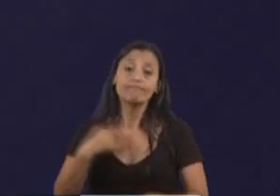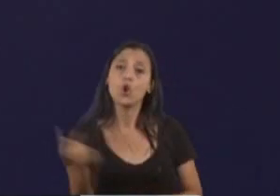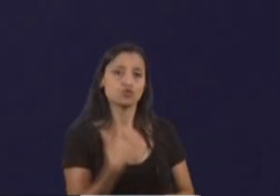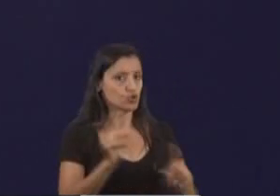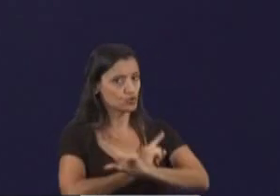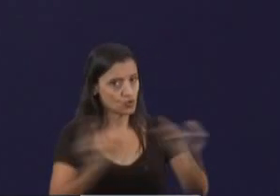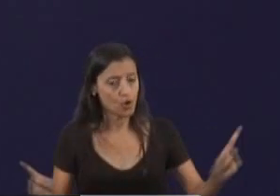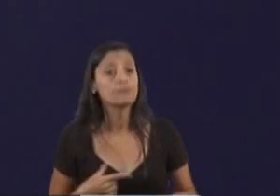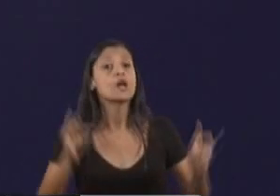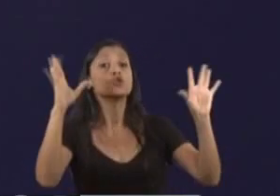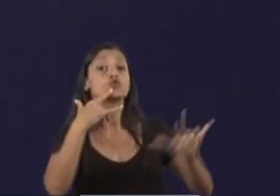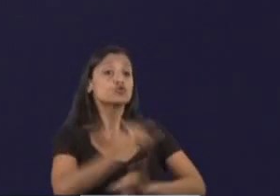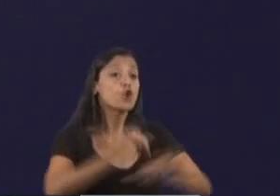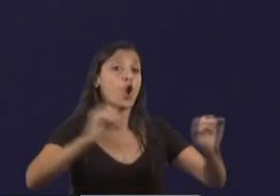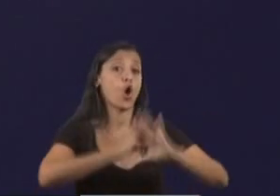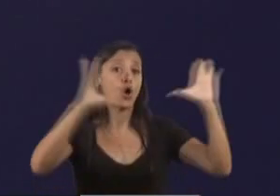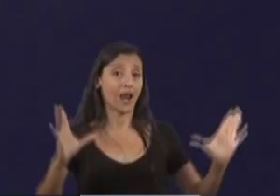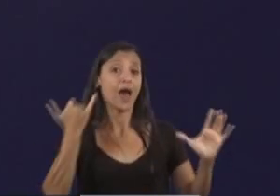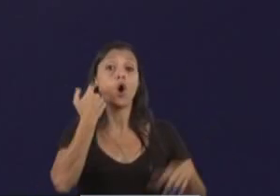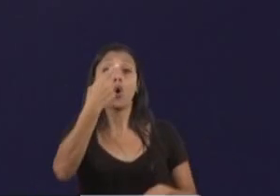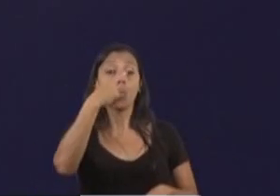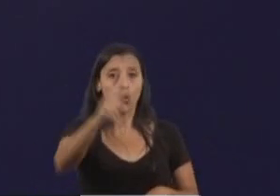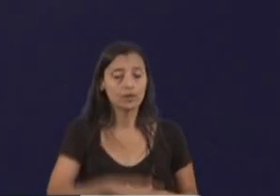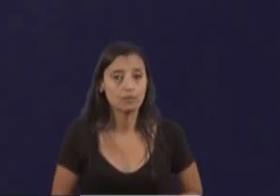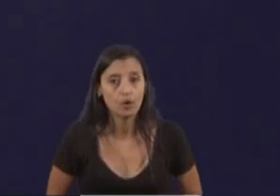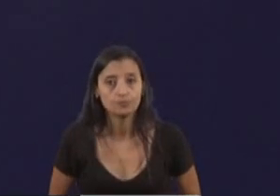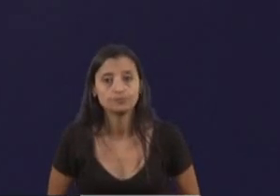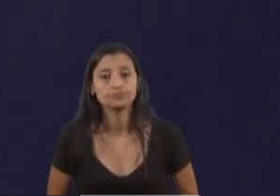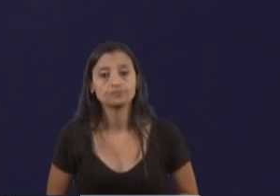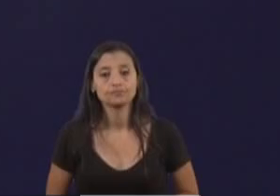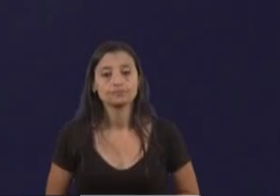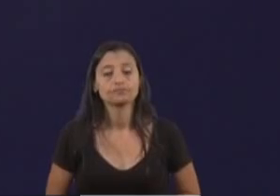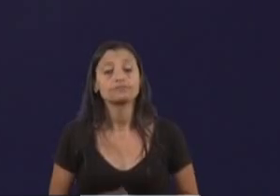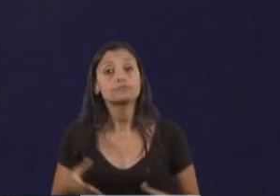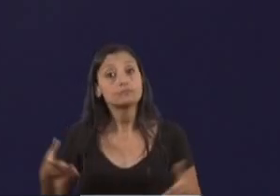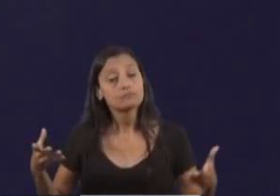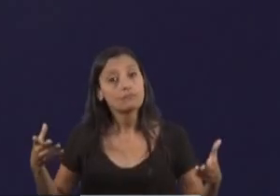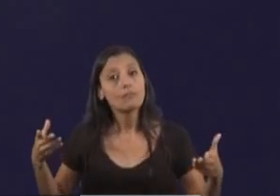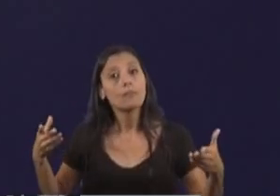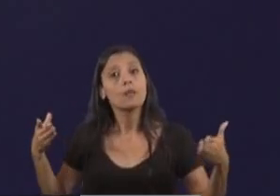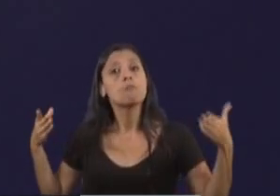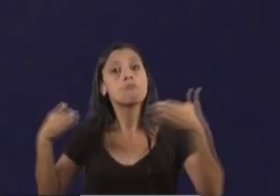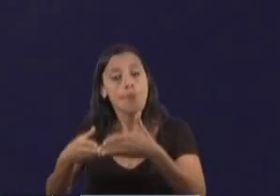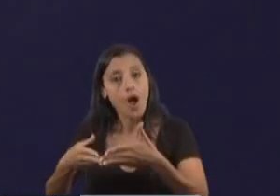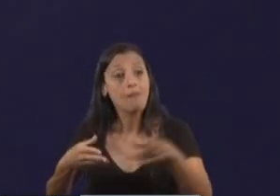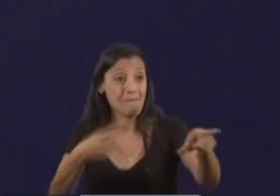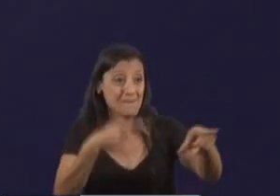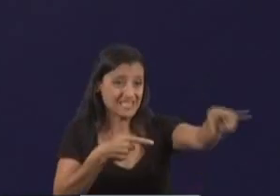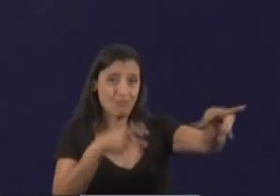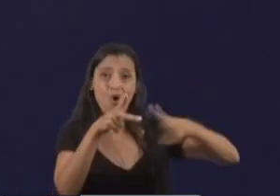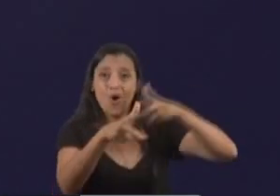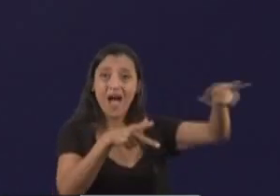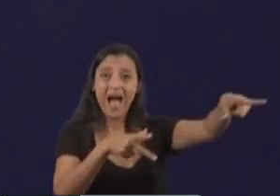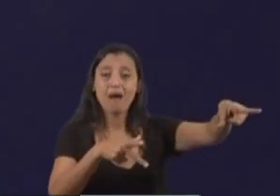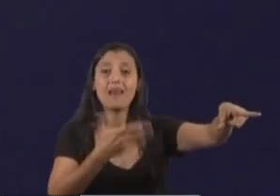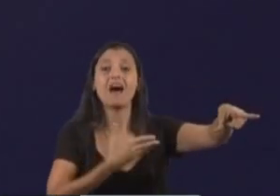nosotros. Solamente una aclaración más y con esto termino. El puerto Stanley, al que Fabián hace referencia en su tuit,